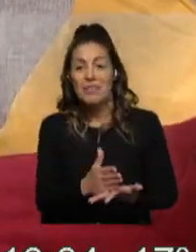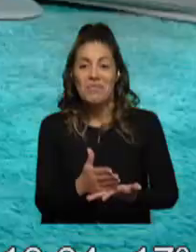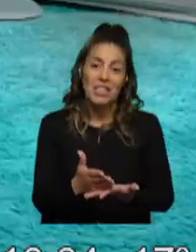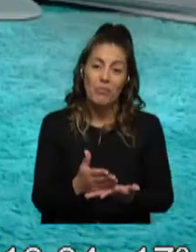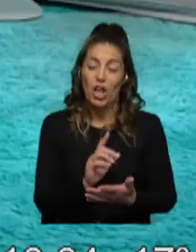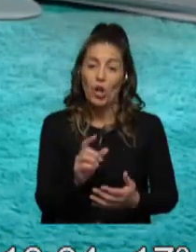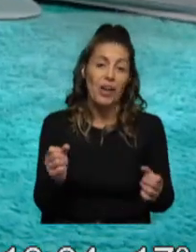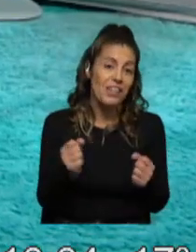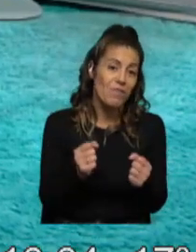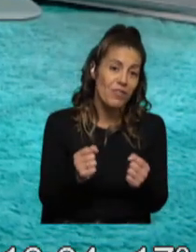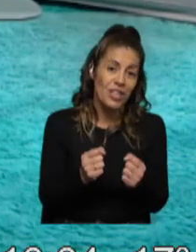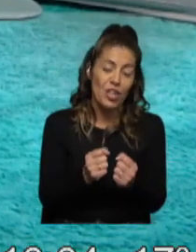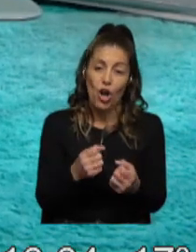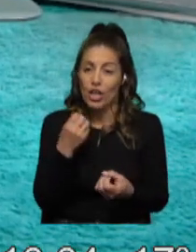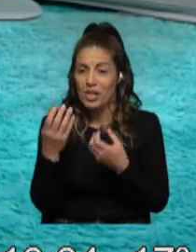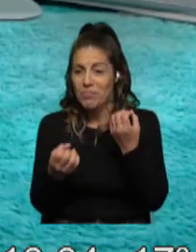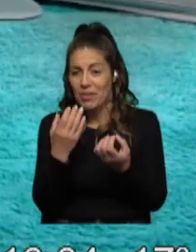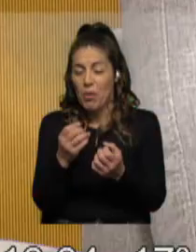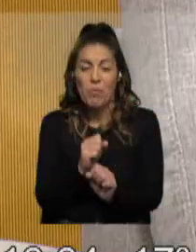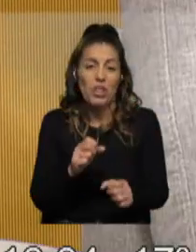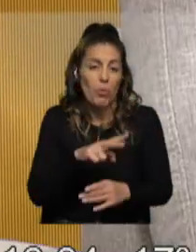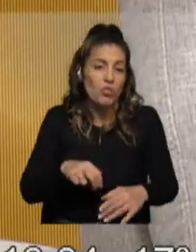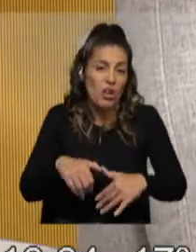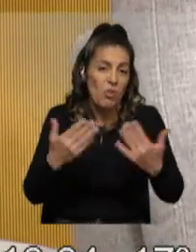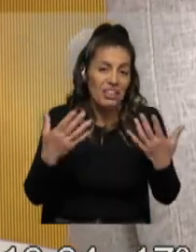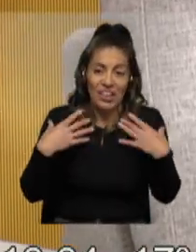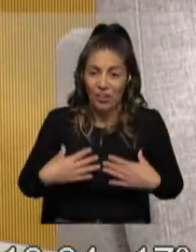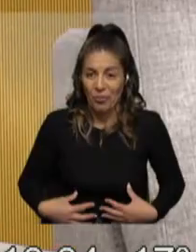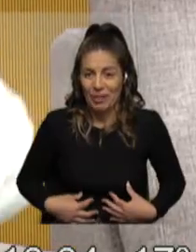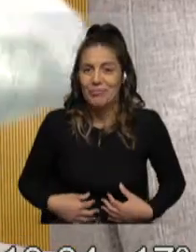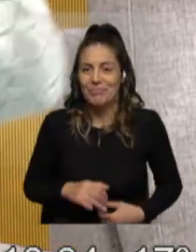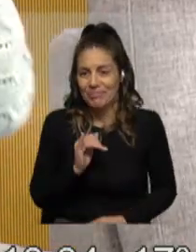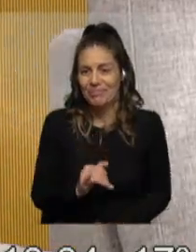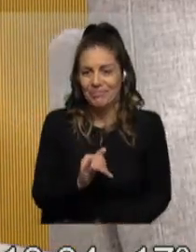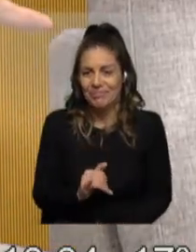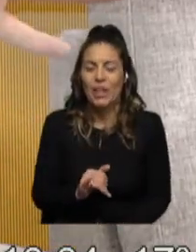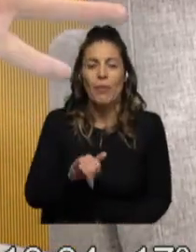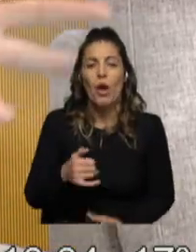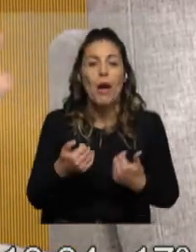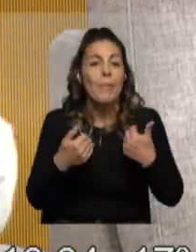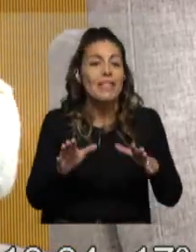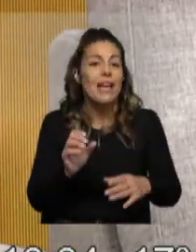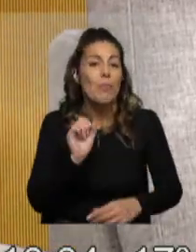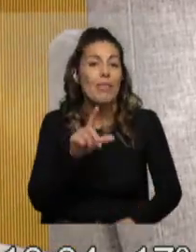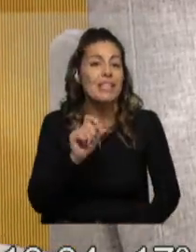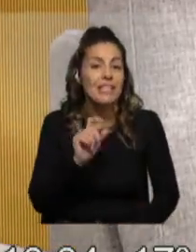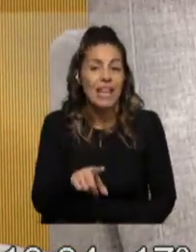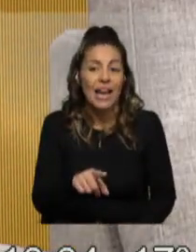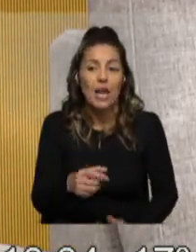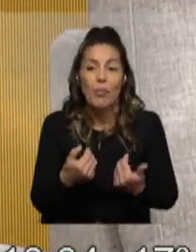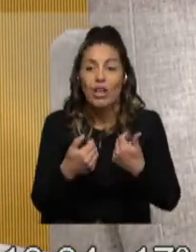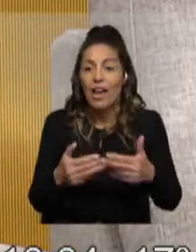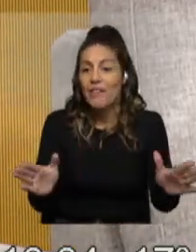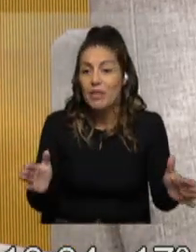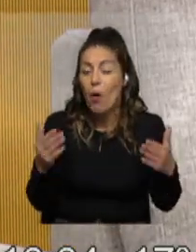verano, ni otoño, ni primavera, podemos usar cualquier ropa, nadie sabe qué ropa ponerse. Tal cual. Es verdad. Bueno, la gente ya puede empezar a mandar mensajes porque abrimos en